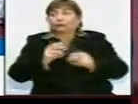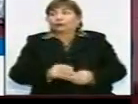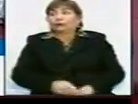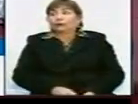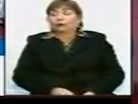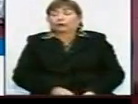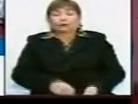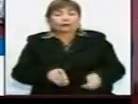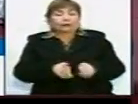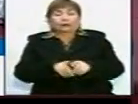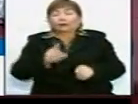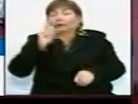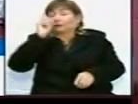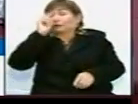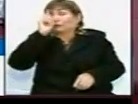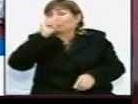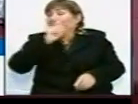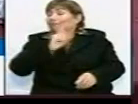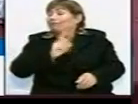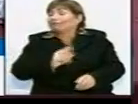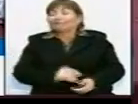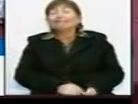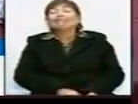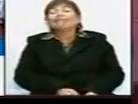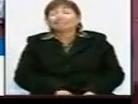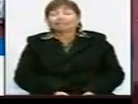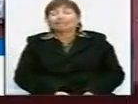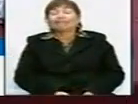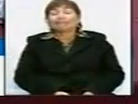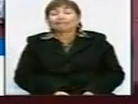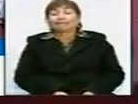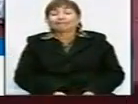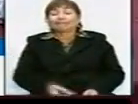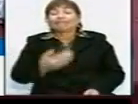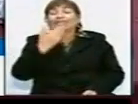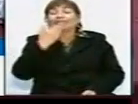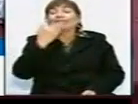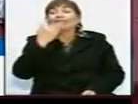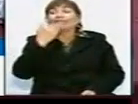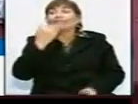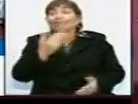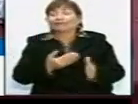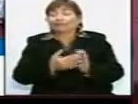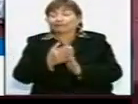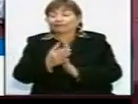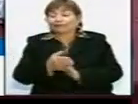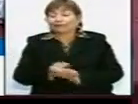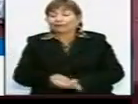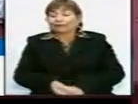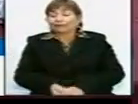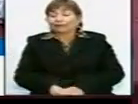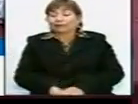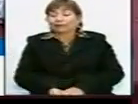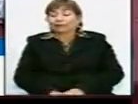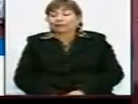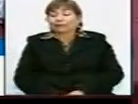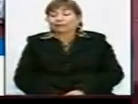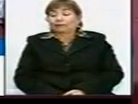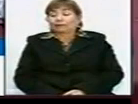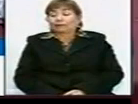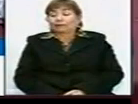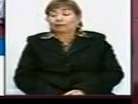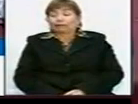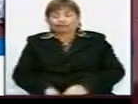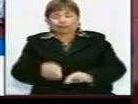pero tampoco es imposible aquí acudimos general me permite con la